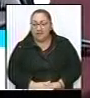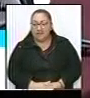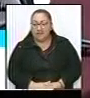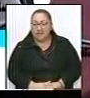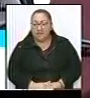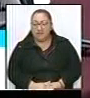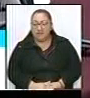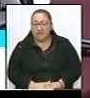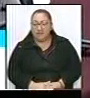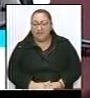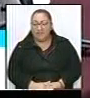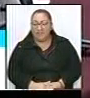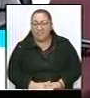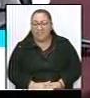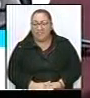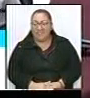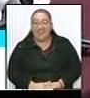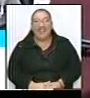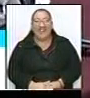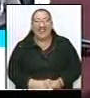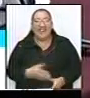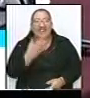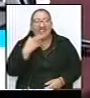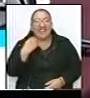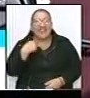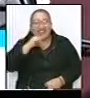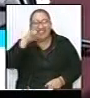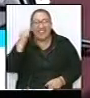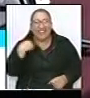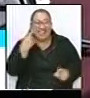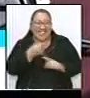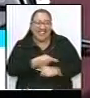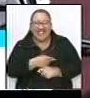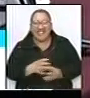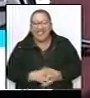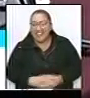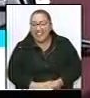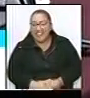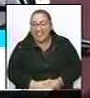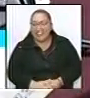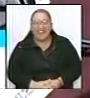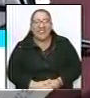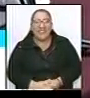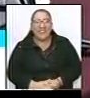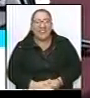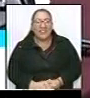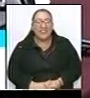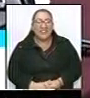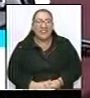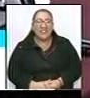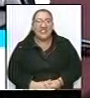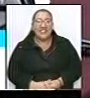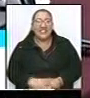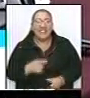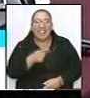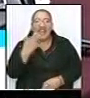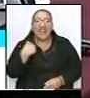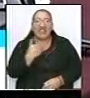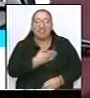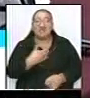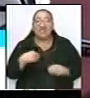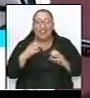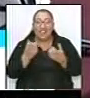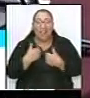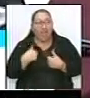hacía... Y aquí le gané la mesa. Completa la historia, que complete el cuento. Bueno, y después han habido muchas